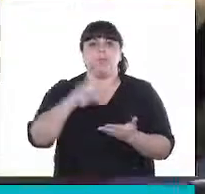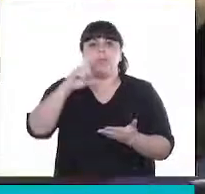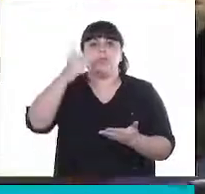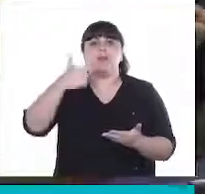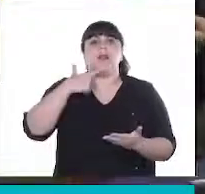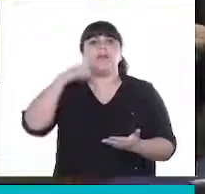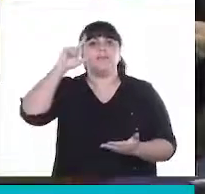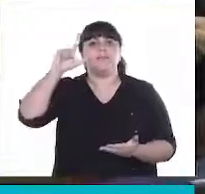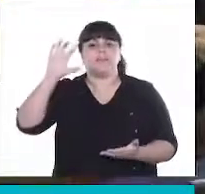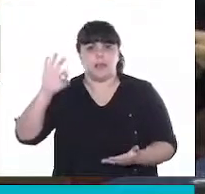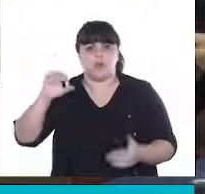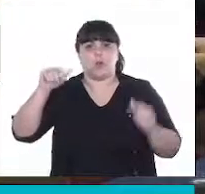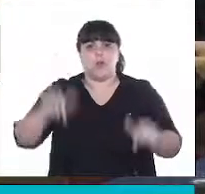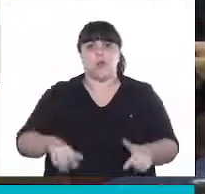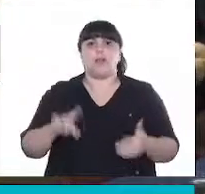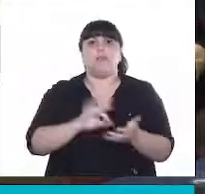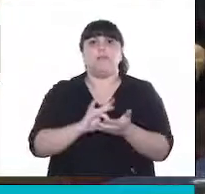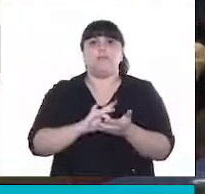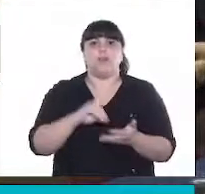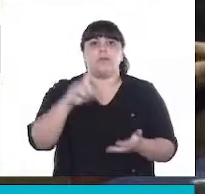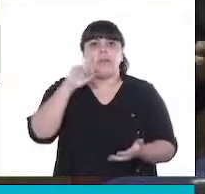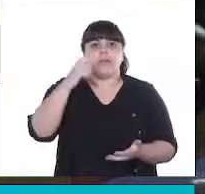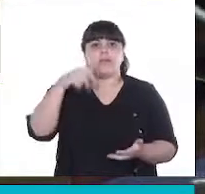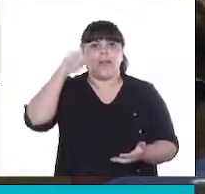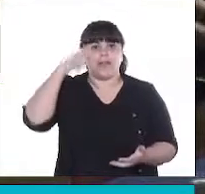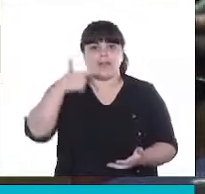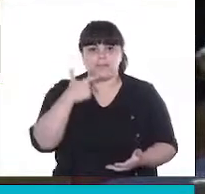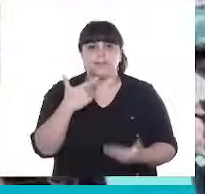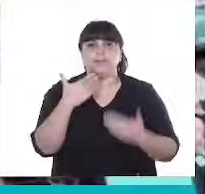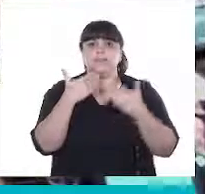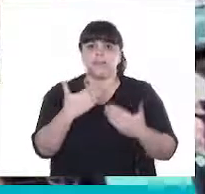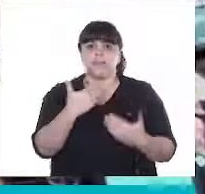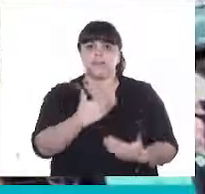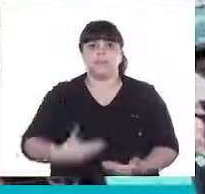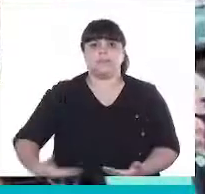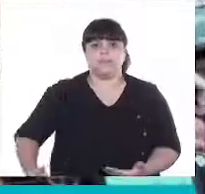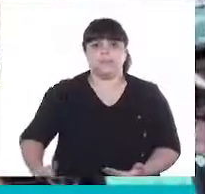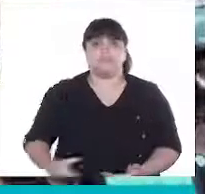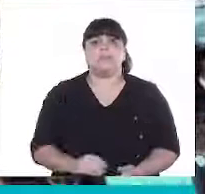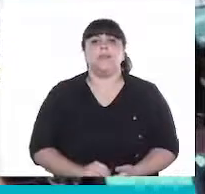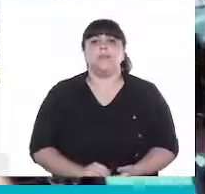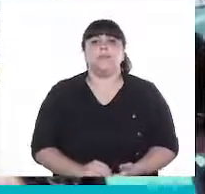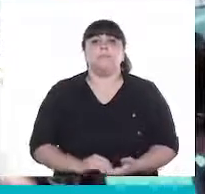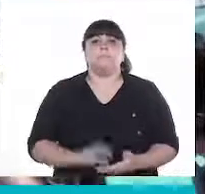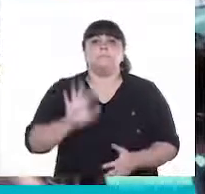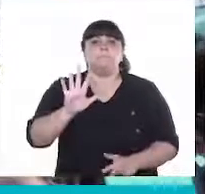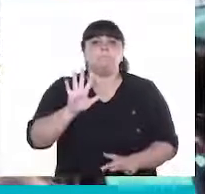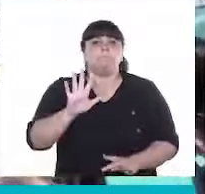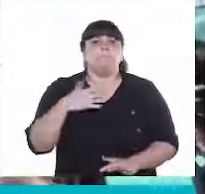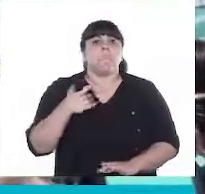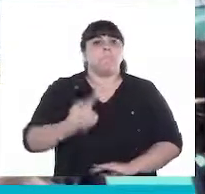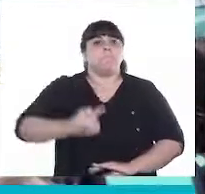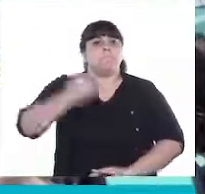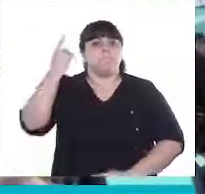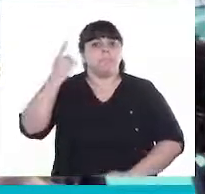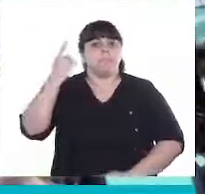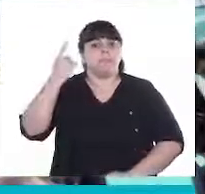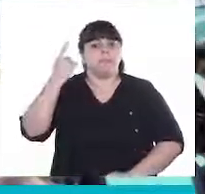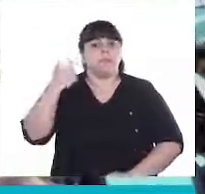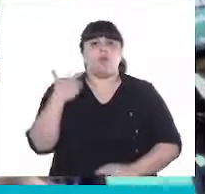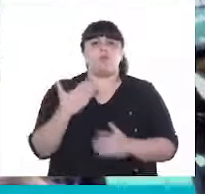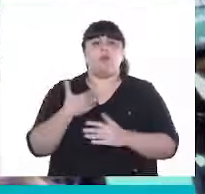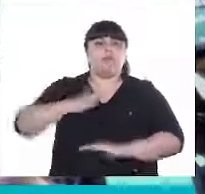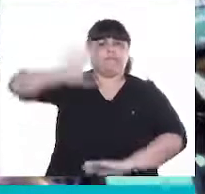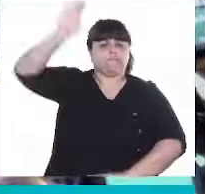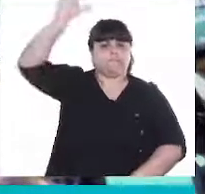palabra la diputada lucía yáñez gracias señor presidente bueno primero quiero destacar no pedir la palabra pero me